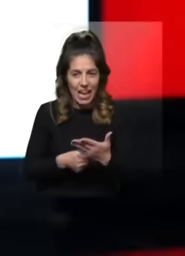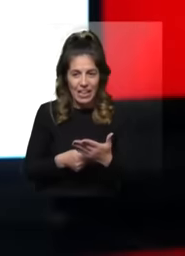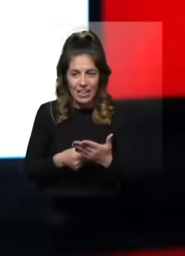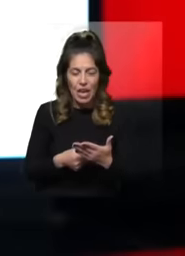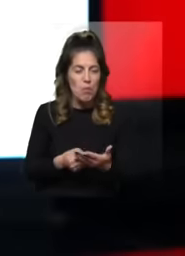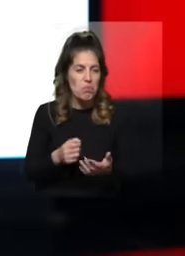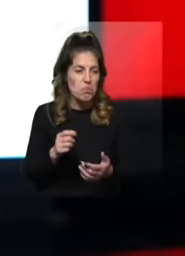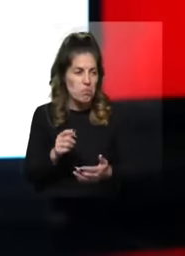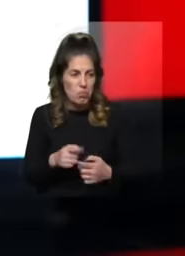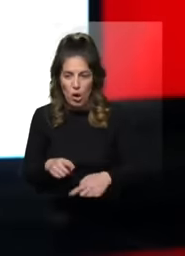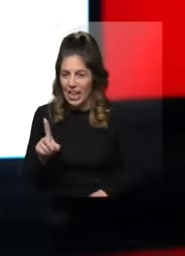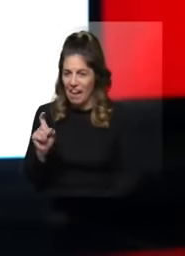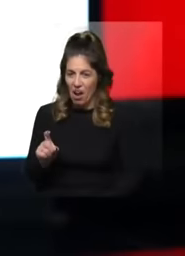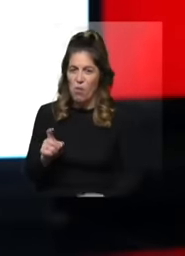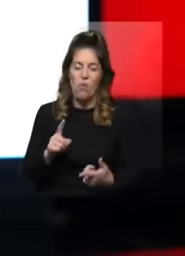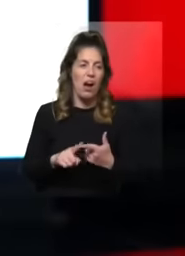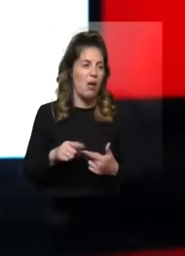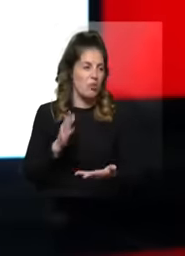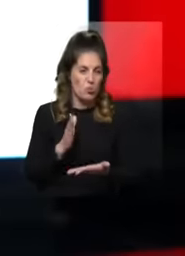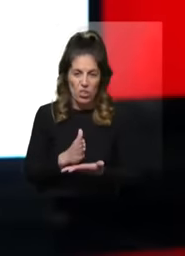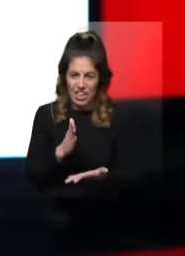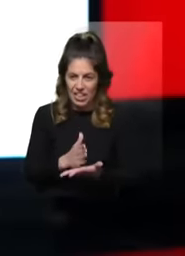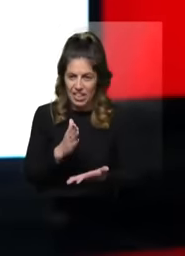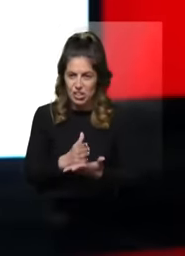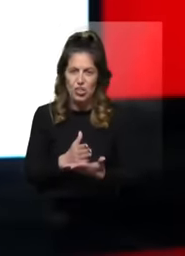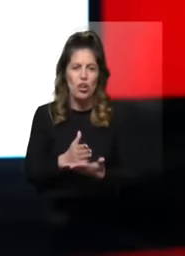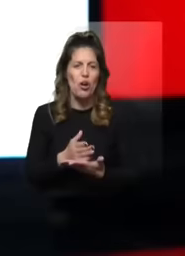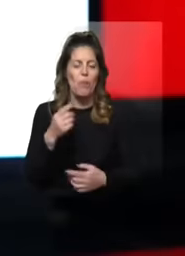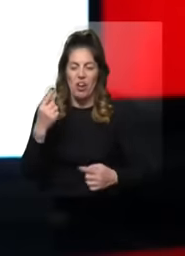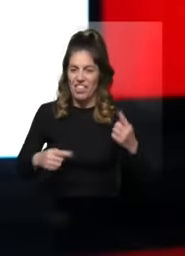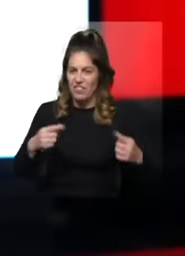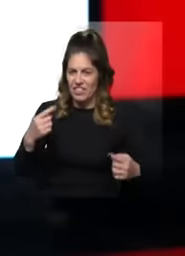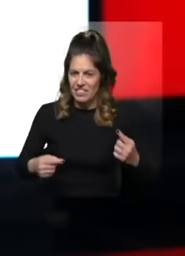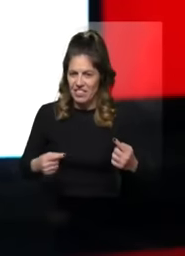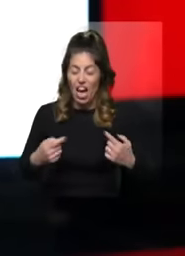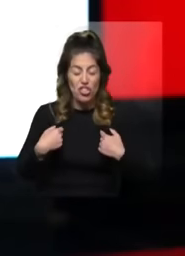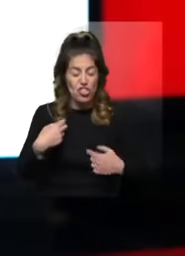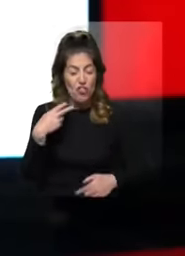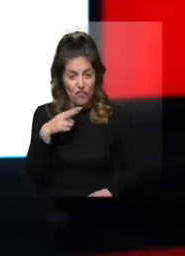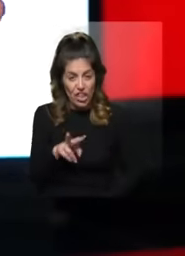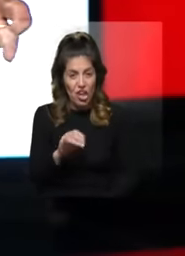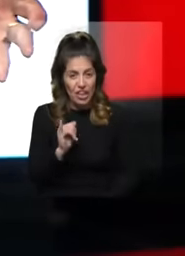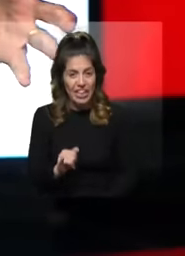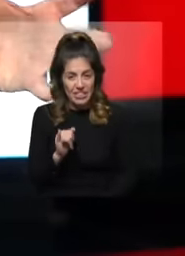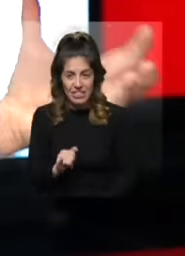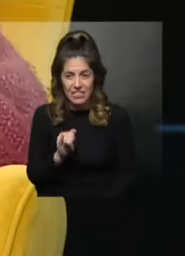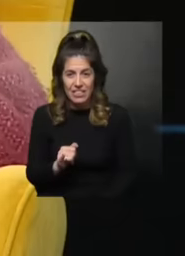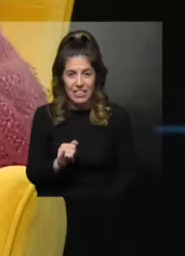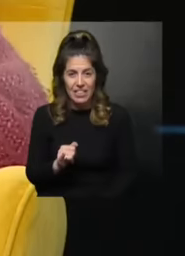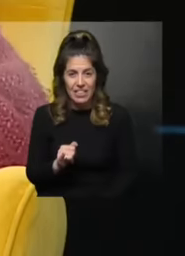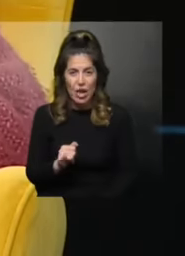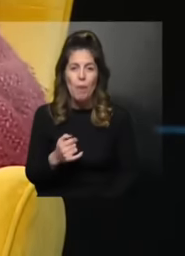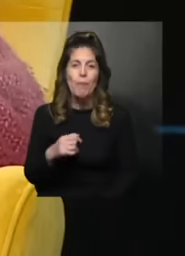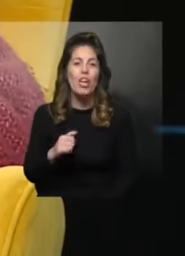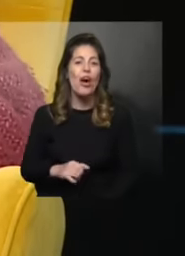el agua, sea por sus derechos, sea por la diversidad. O sea, yo veo que hay una corriente. Una sociedad